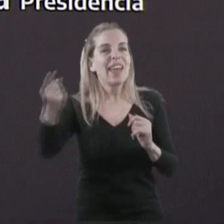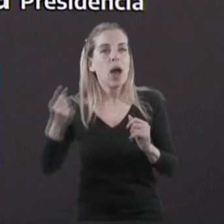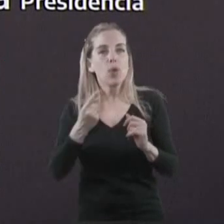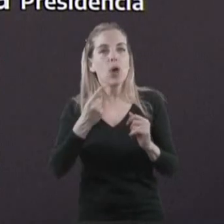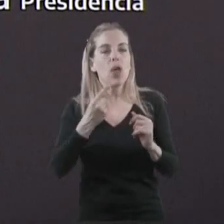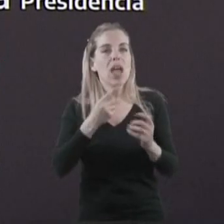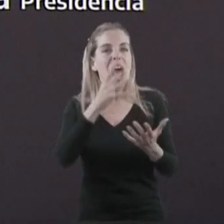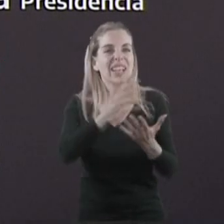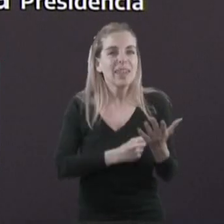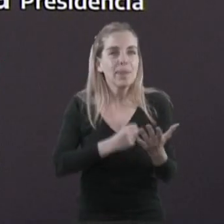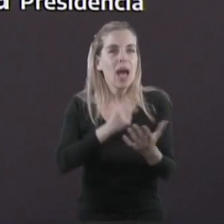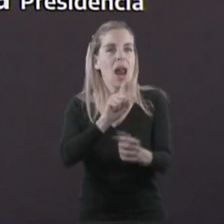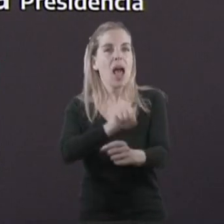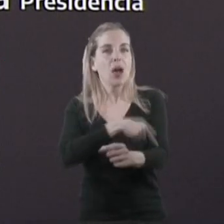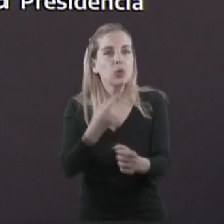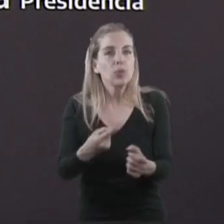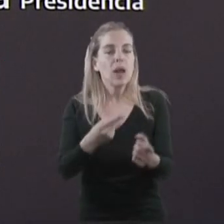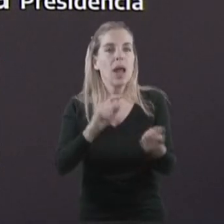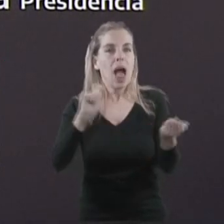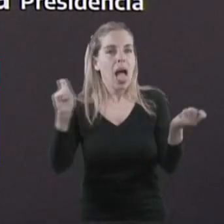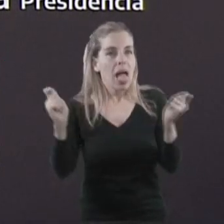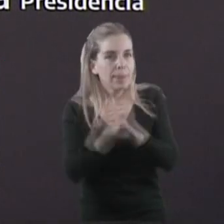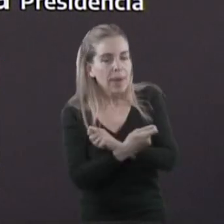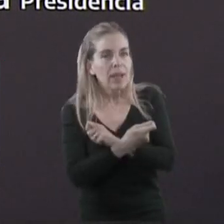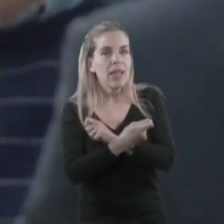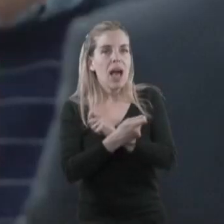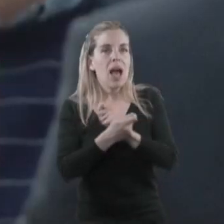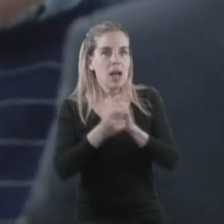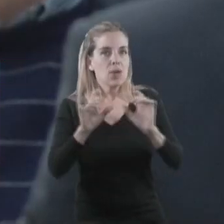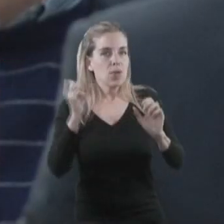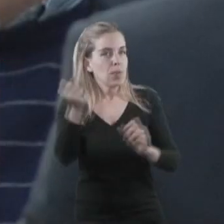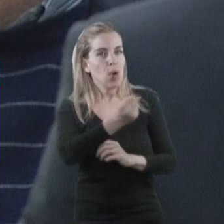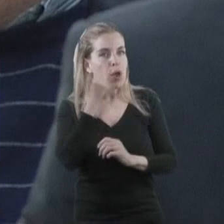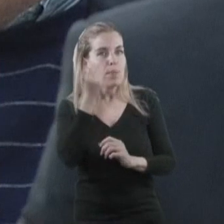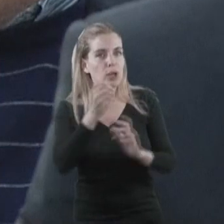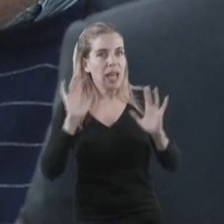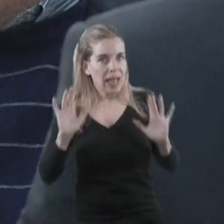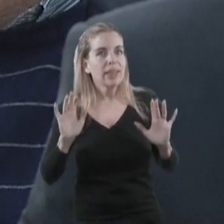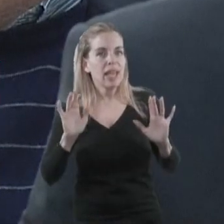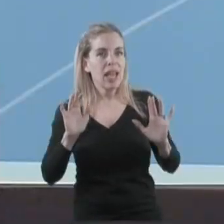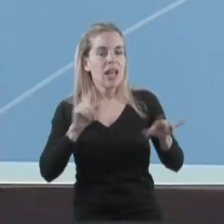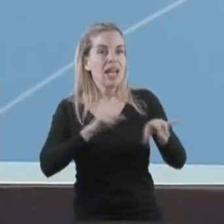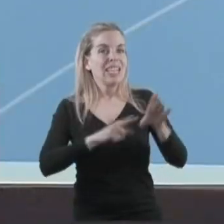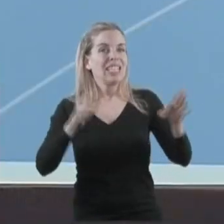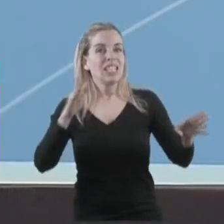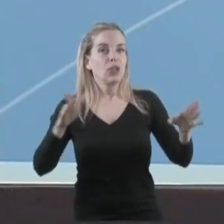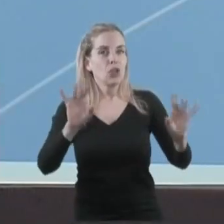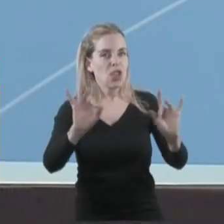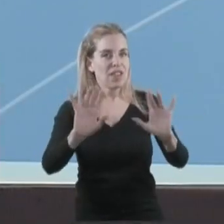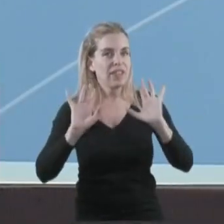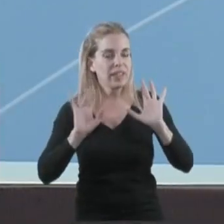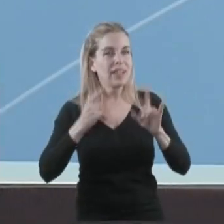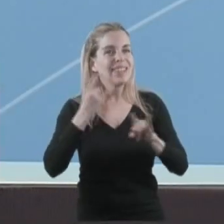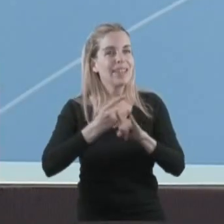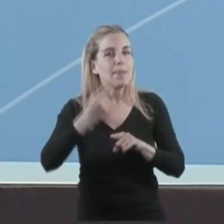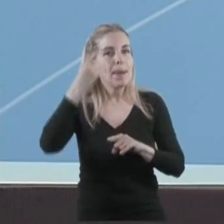ese contexto es cambiante y todo el tiempo hay que estar dando respuestas, pero siempre sobre la convicción de que